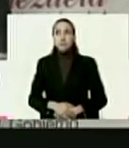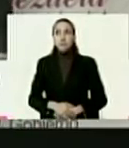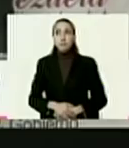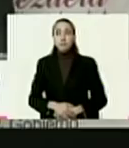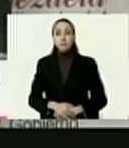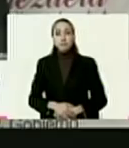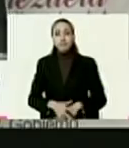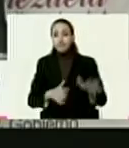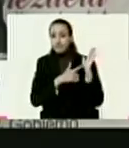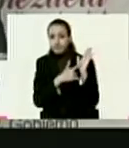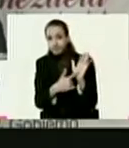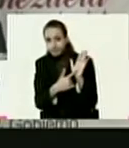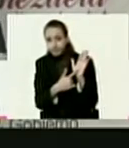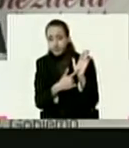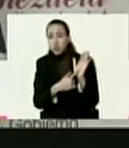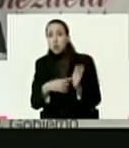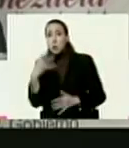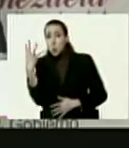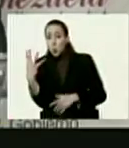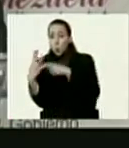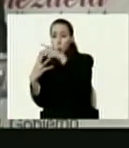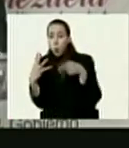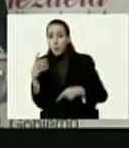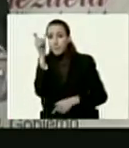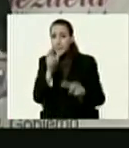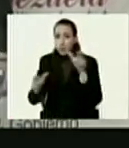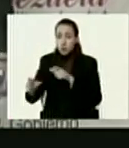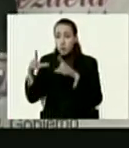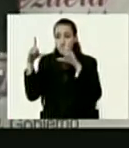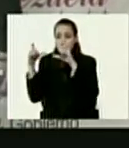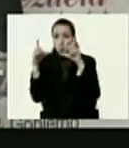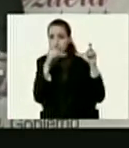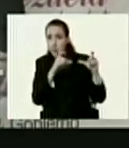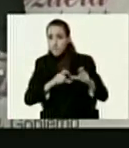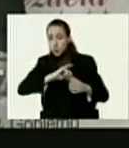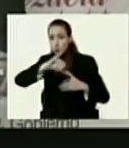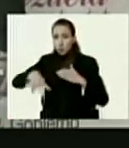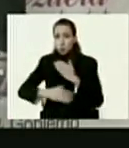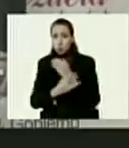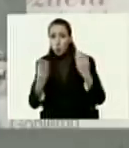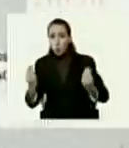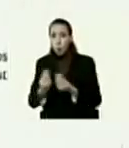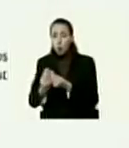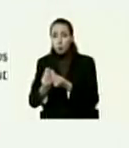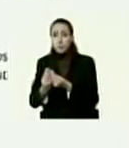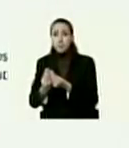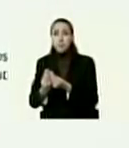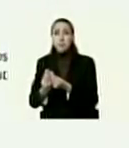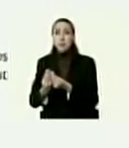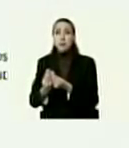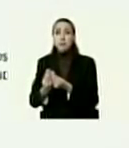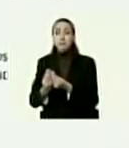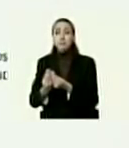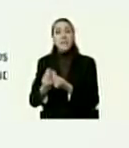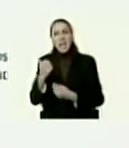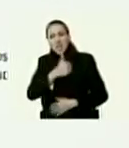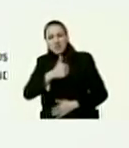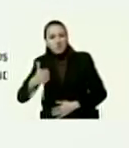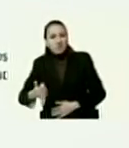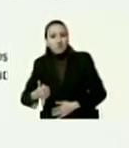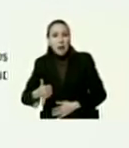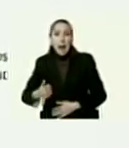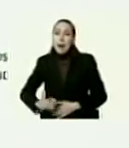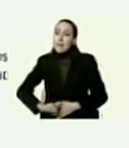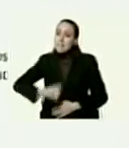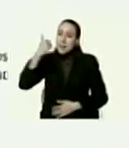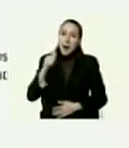Las cuatro personas que están aquí fotografiadas con el señor Juan Guaidó, entre esas cuatro personas suman más de